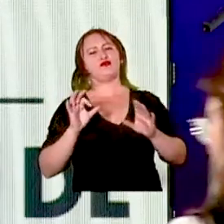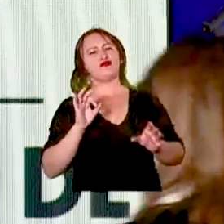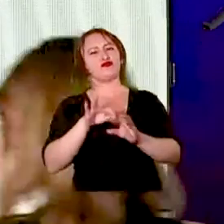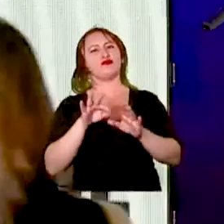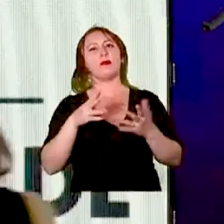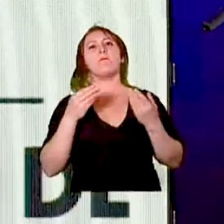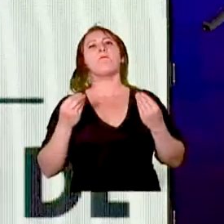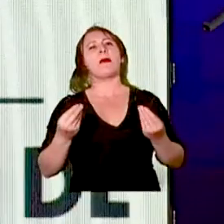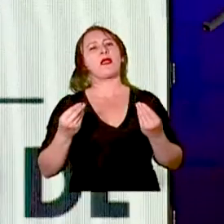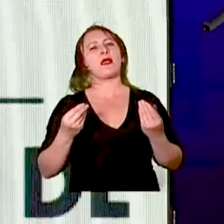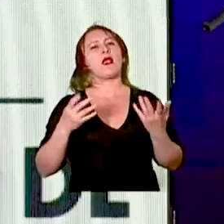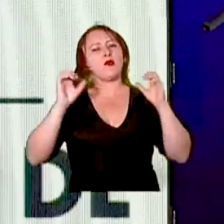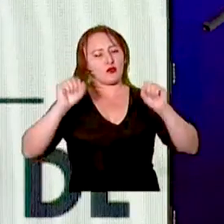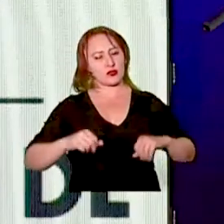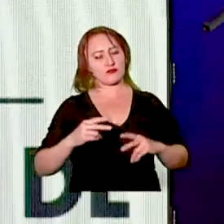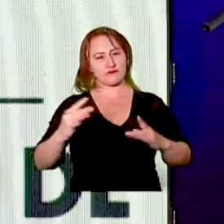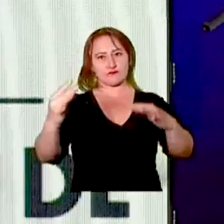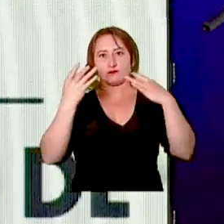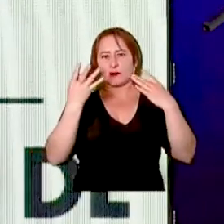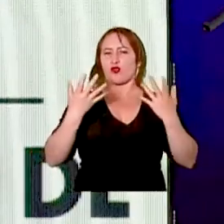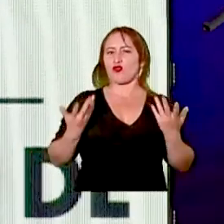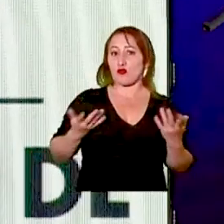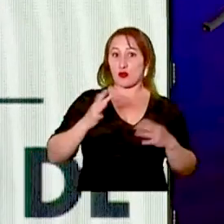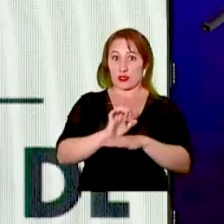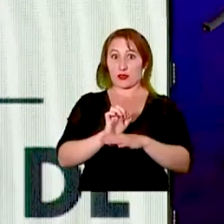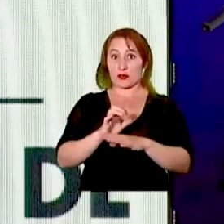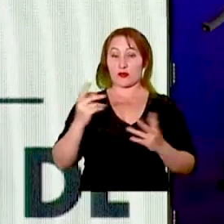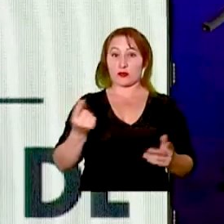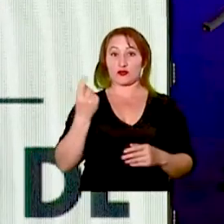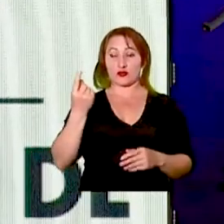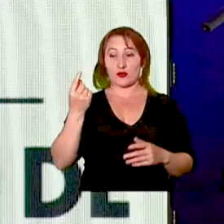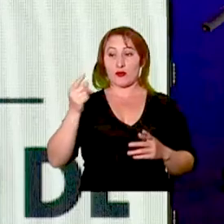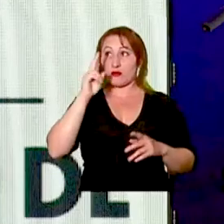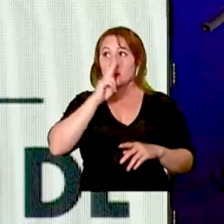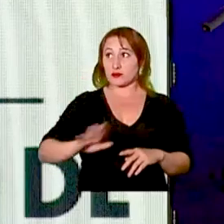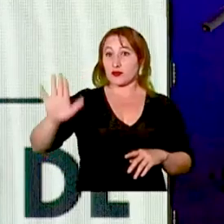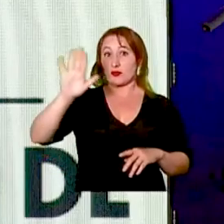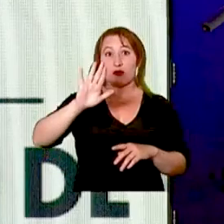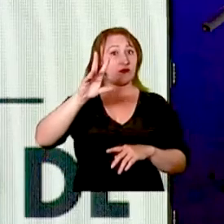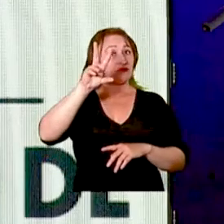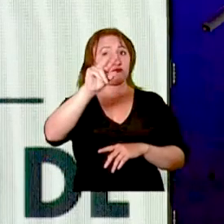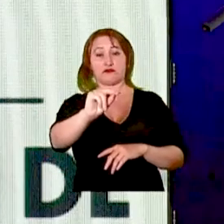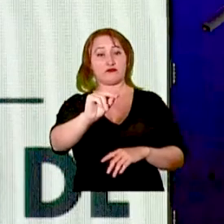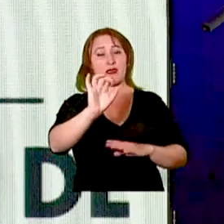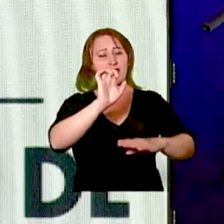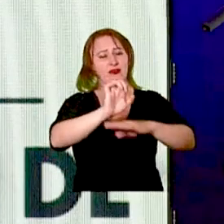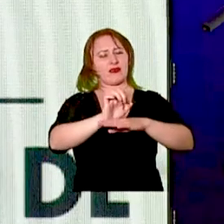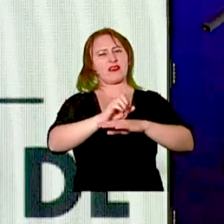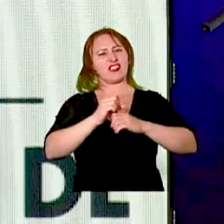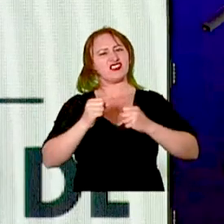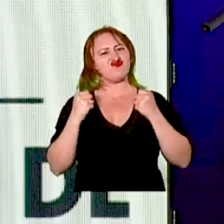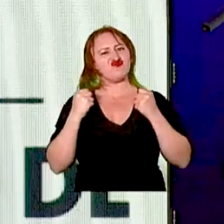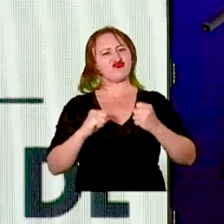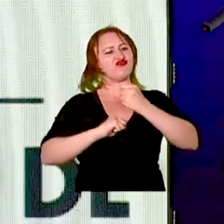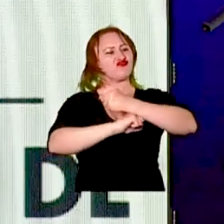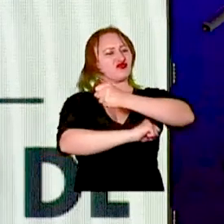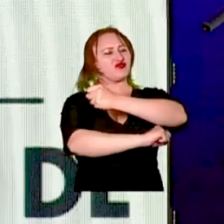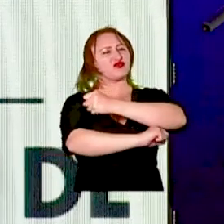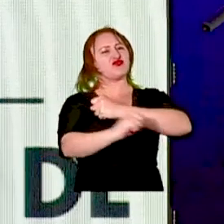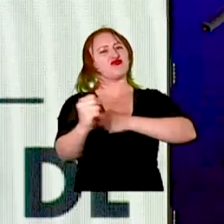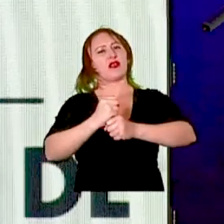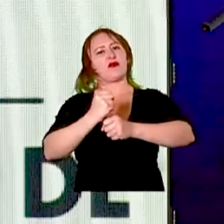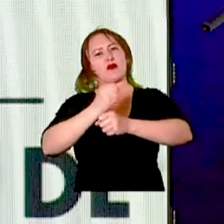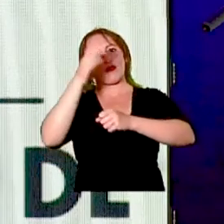arena para que seamos vistos no como una entidad solamente a nivel nacional, sino como una entidad reforzada con trabajo